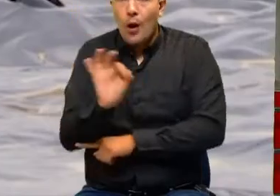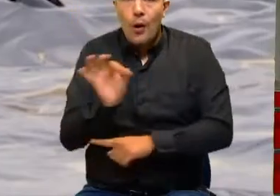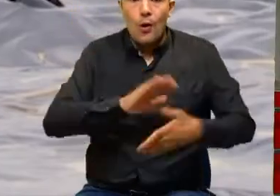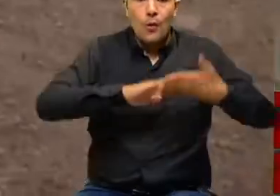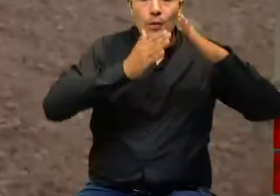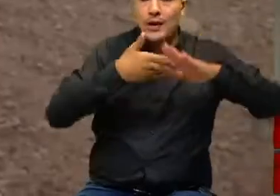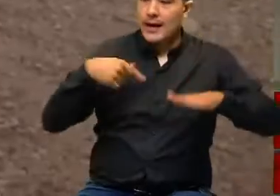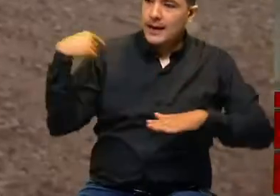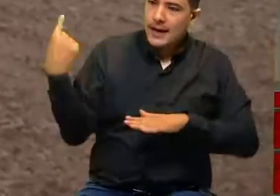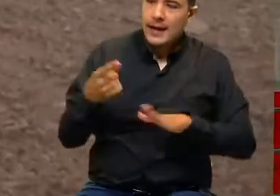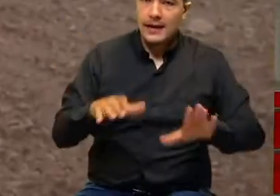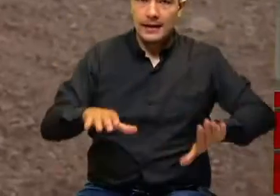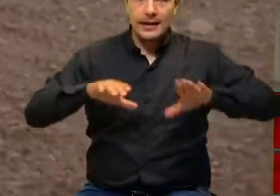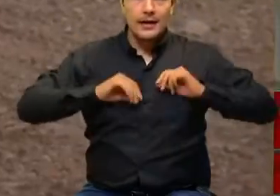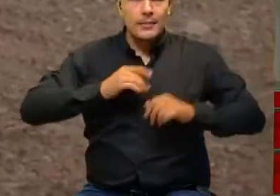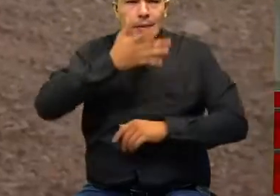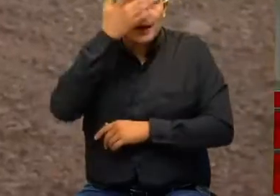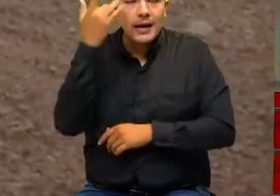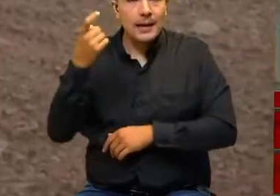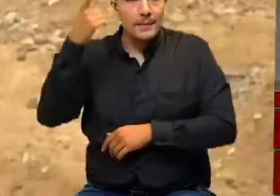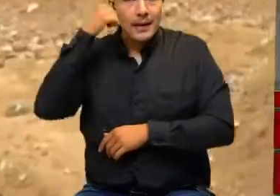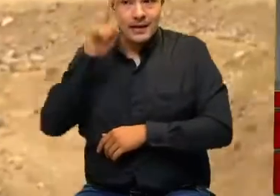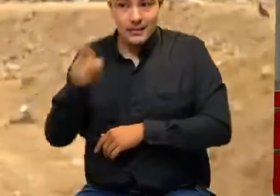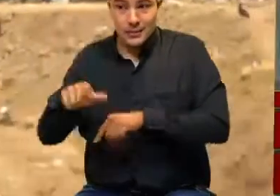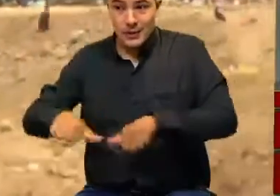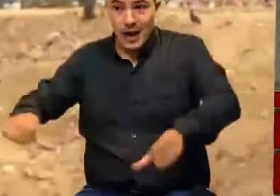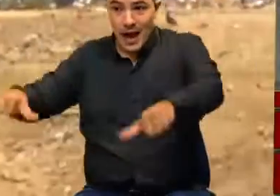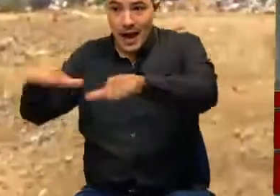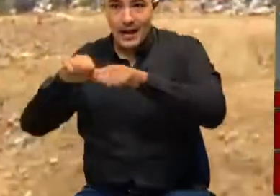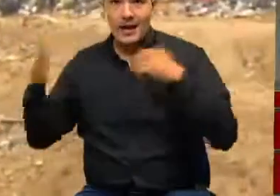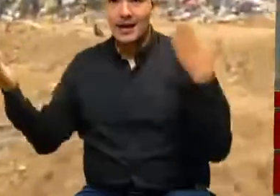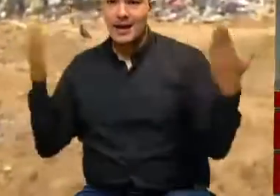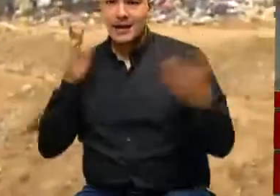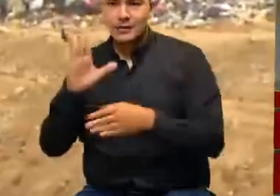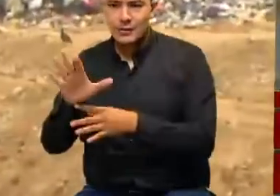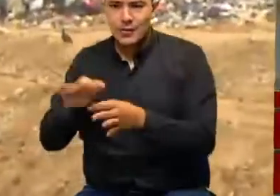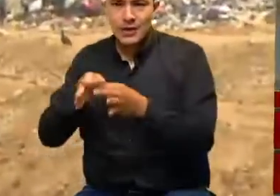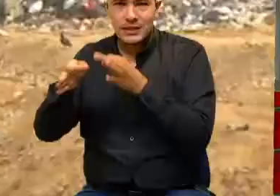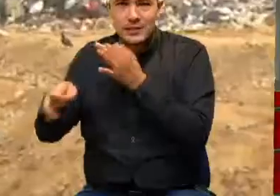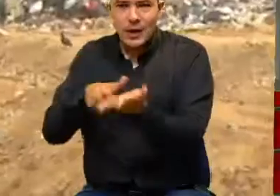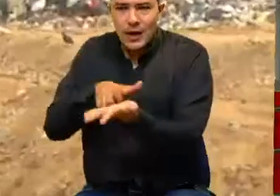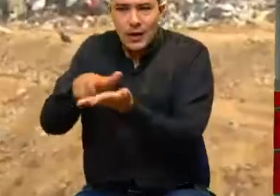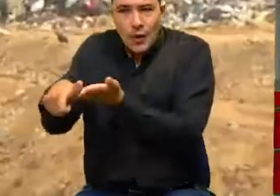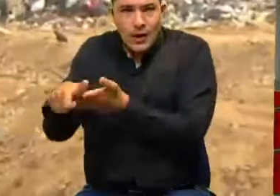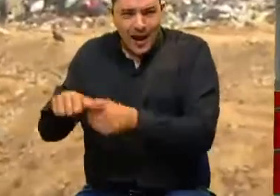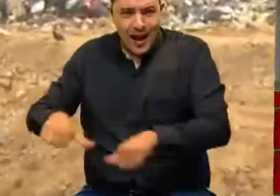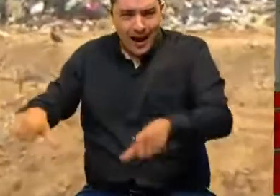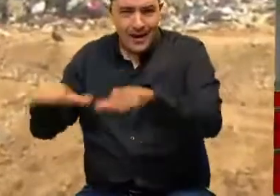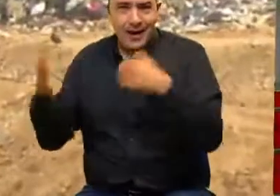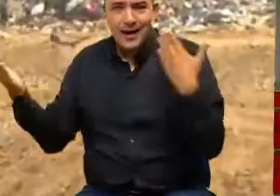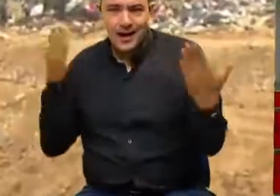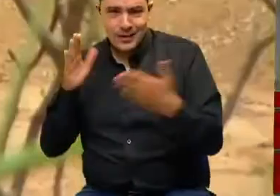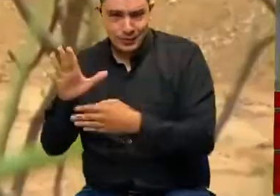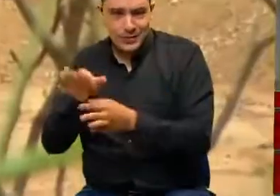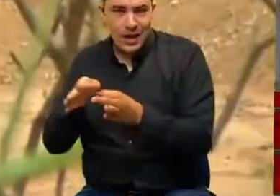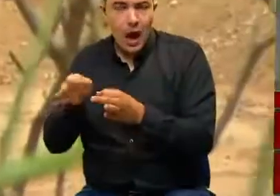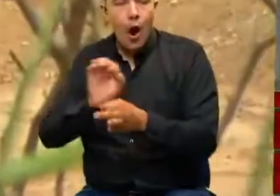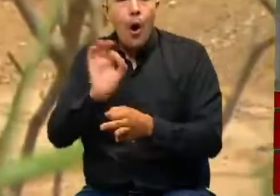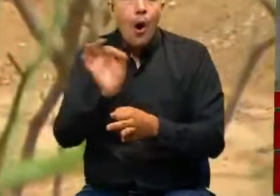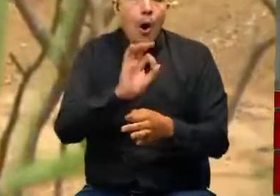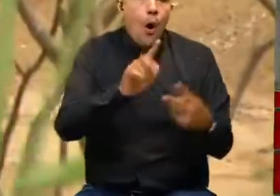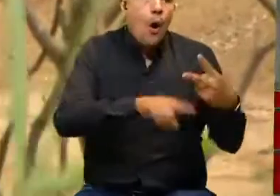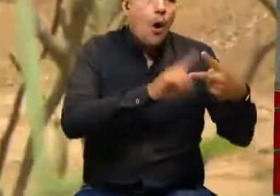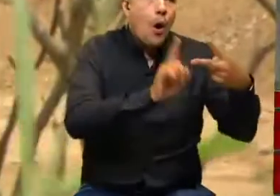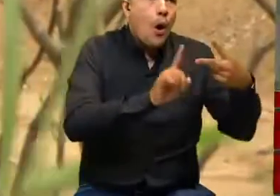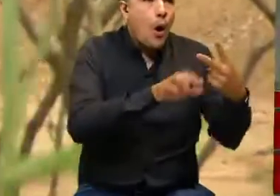comunidades, pues se contempla un relleno en Chocoa, zona veredal de Girón, o una segunda en Lebrija. Esa es la gran pregunta.